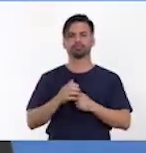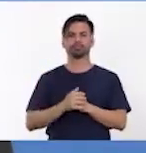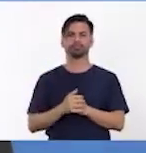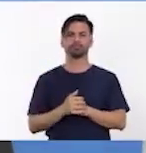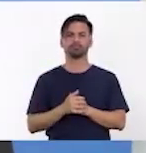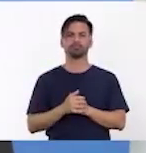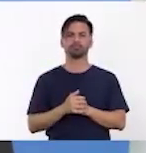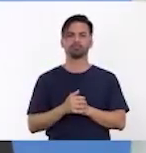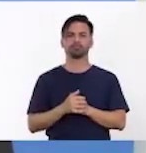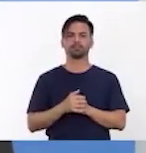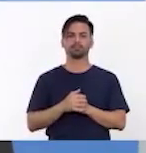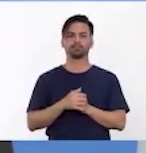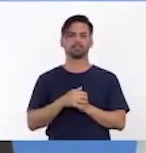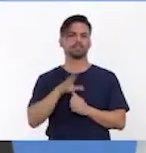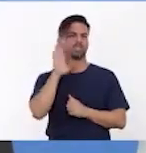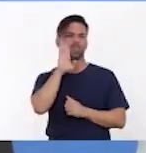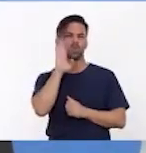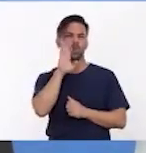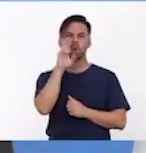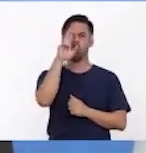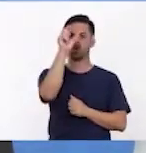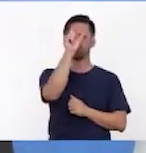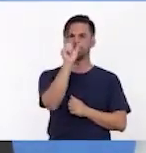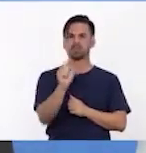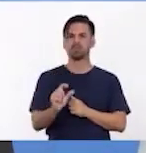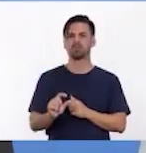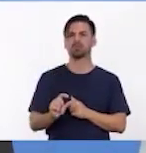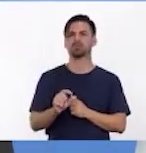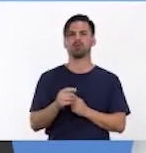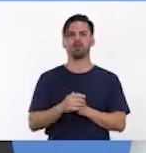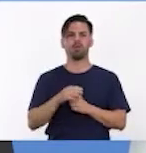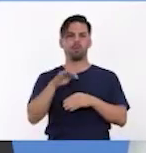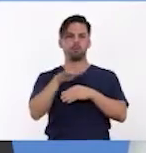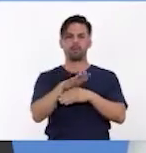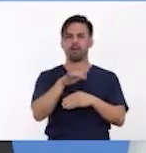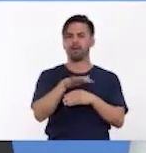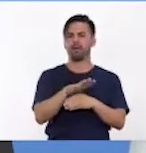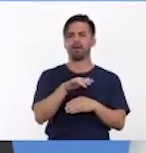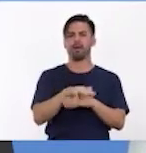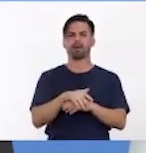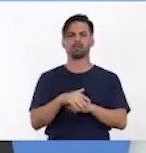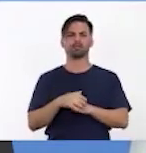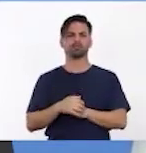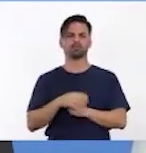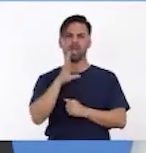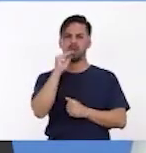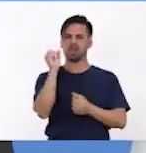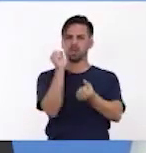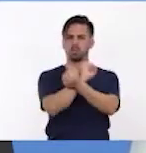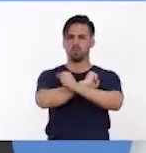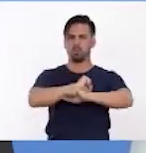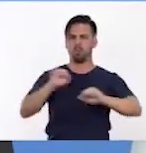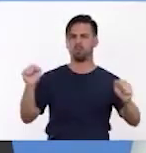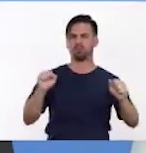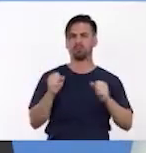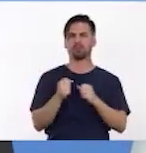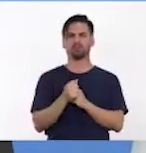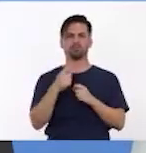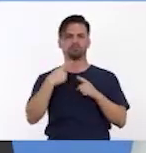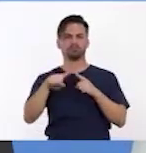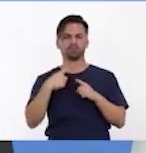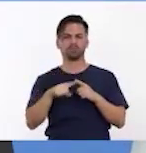se contaminan los ríos, estamos hablando de que se contaminan los mares, las bombas y muchas otras cosas, y